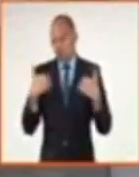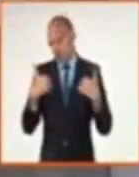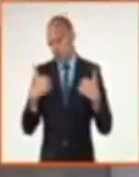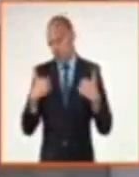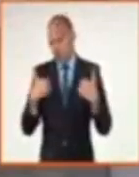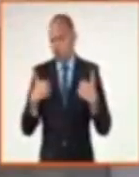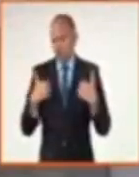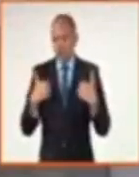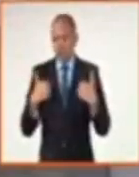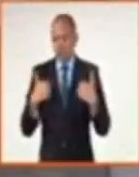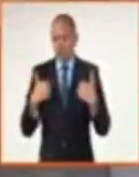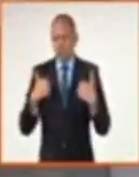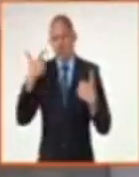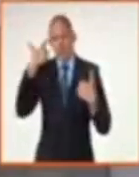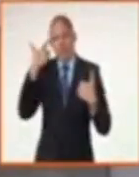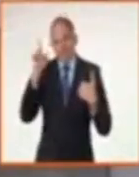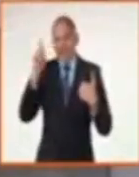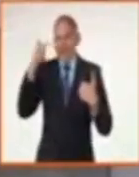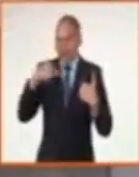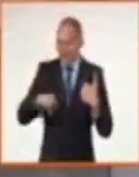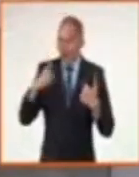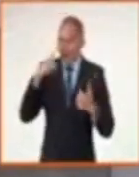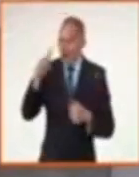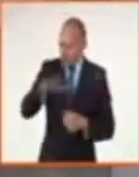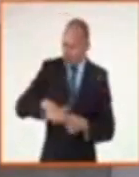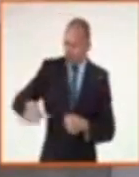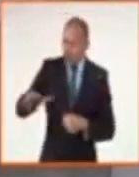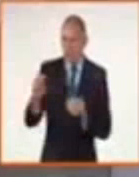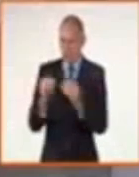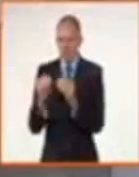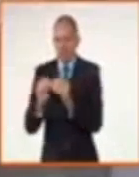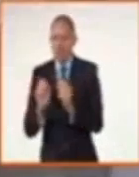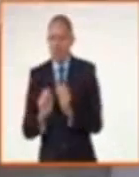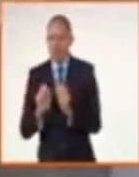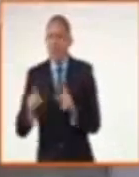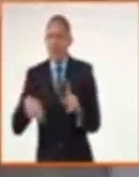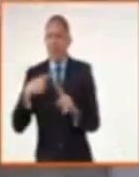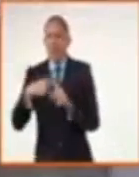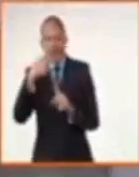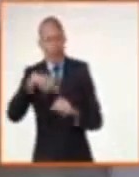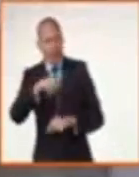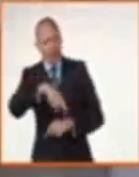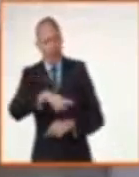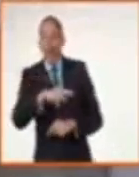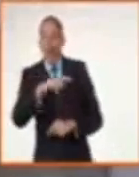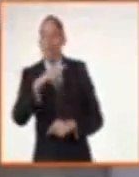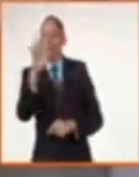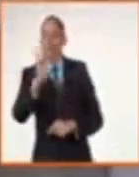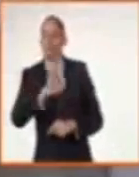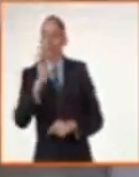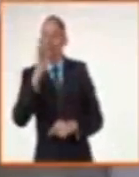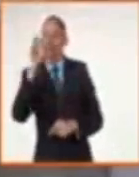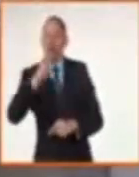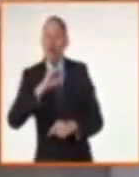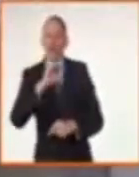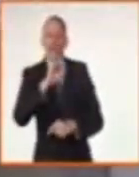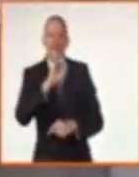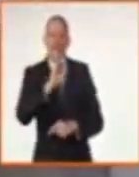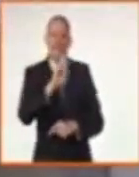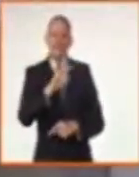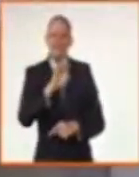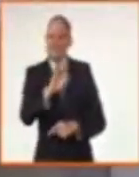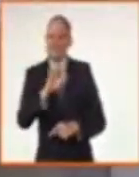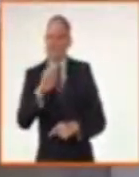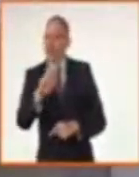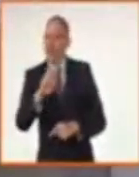una... que es un número coherente con el momento que estamos viviendo, con un momento que está plagado de incertidumbre, de dudas, que tiene que